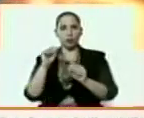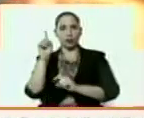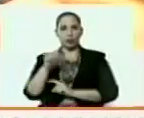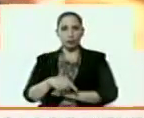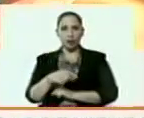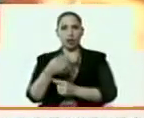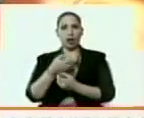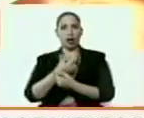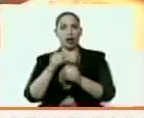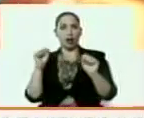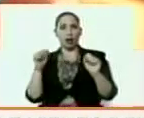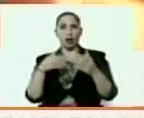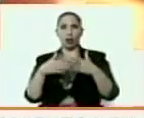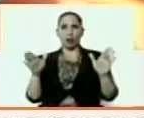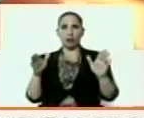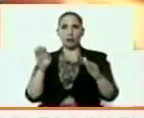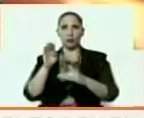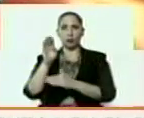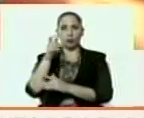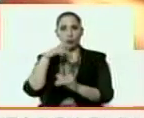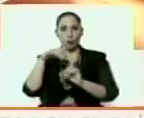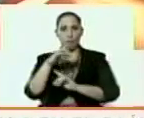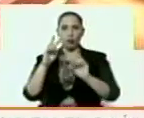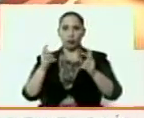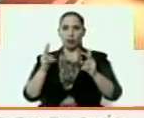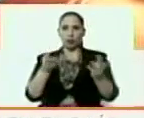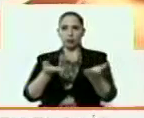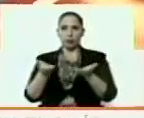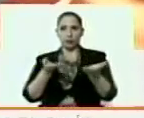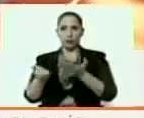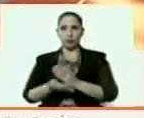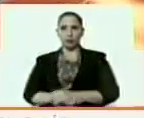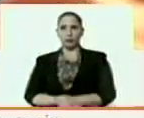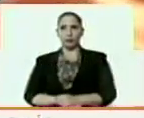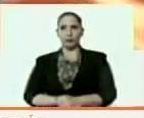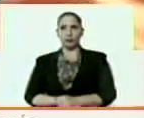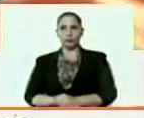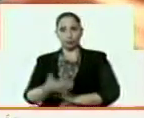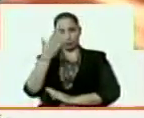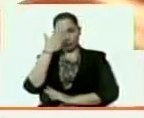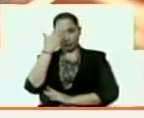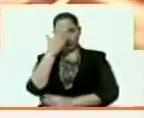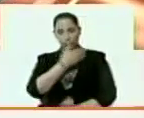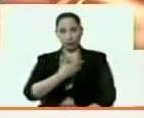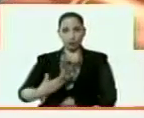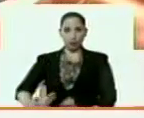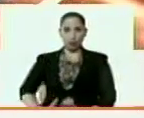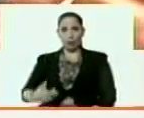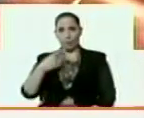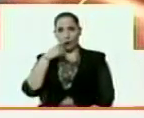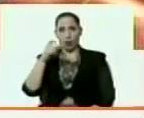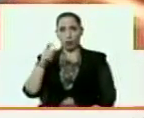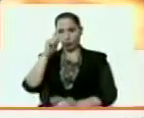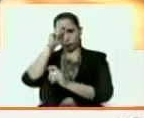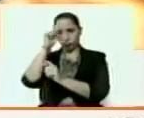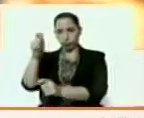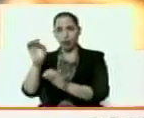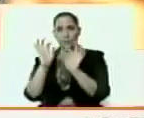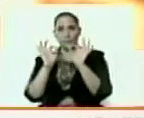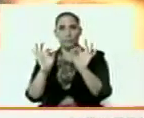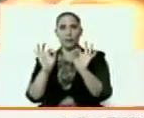garantizar el futuro como pueblo. En el tema de los servicios, Delcy, sabemos que el presidente Nicolás Maduro te ha encomendado de manera